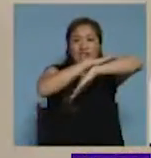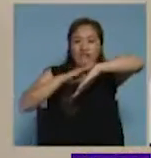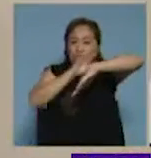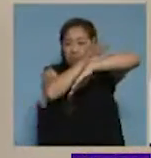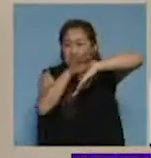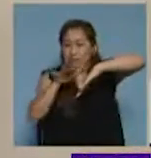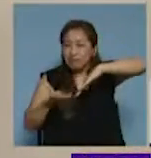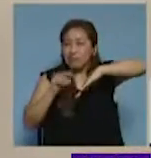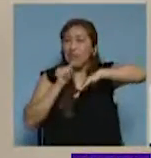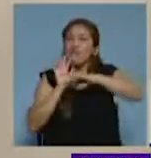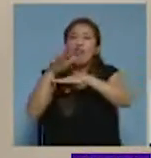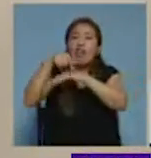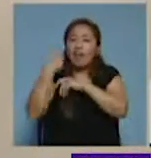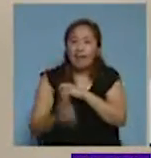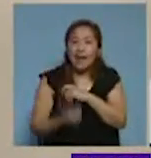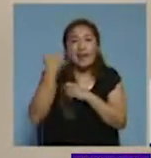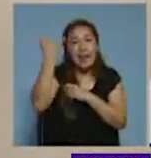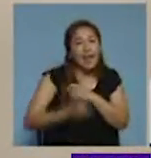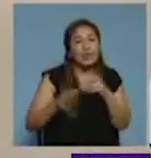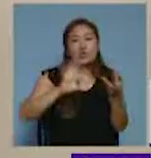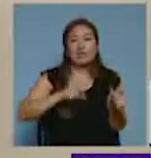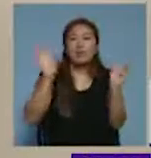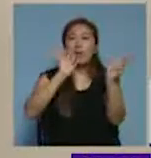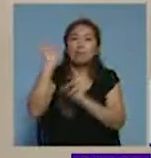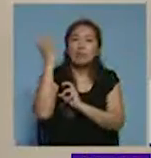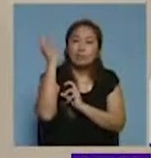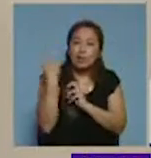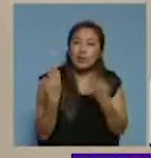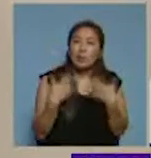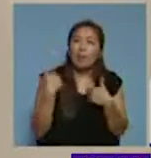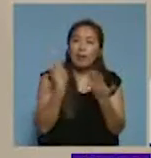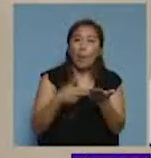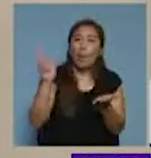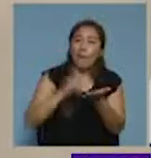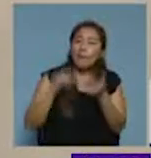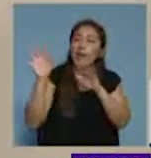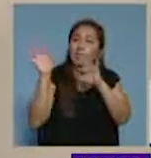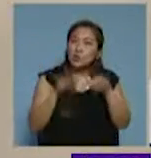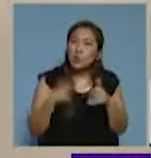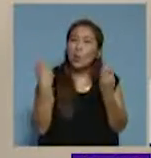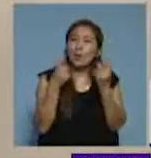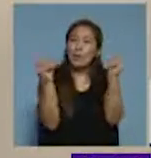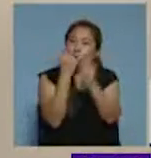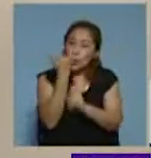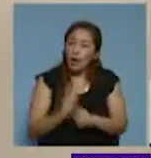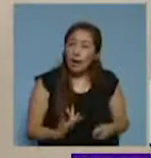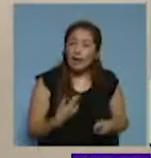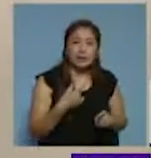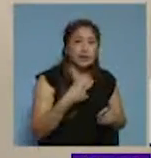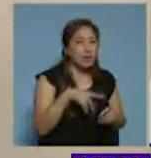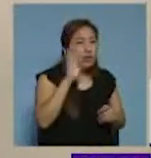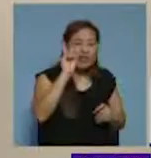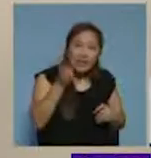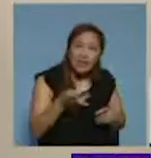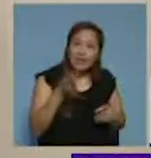y se ha instalado un sistema de alerta ante cualquier lo ve con buenos ojos a eso para que no